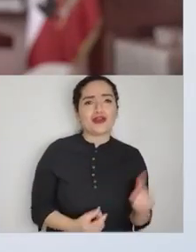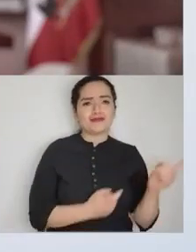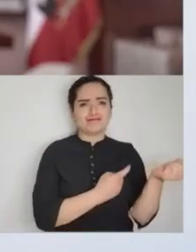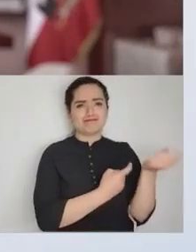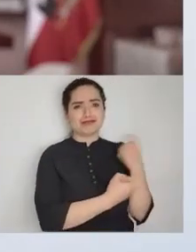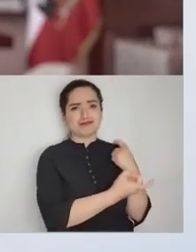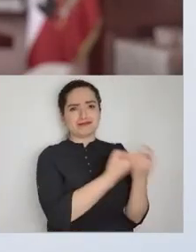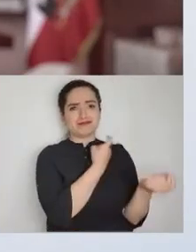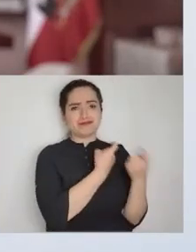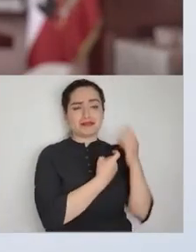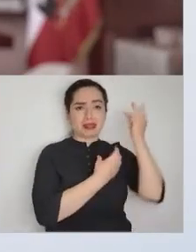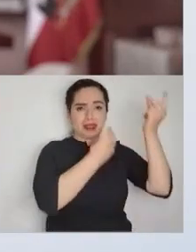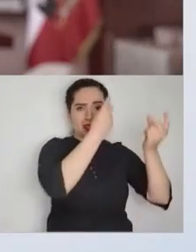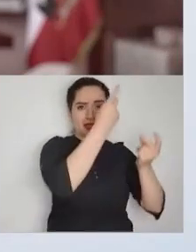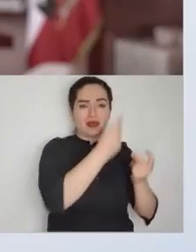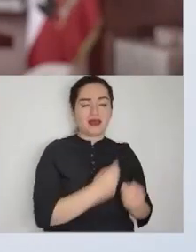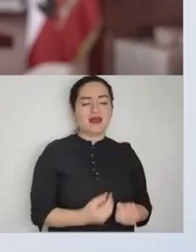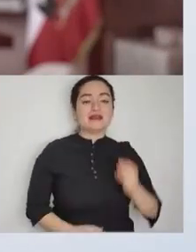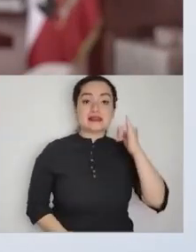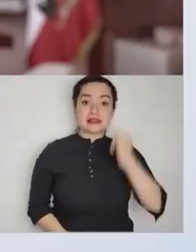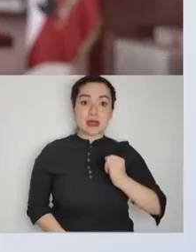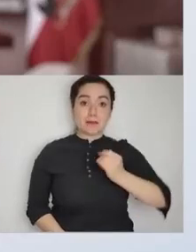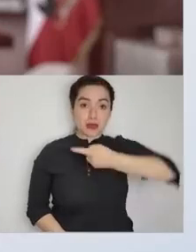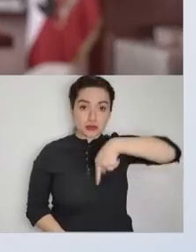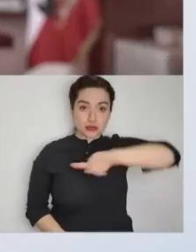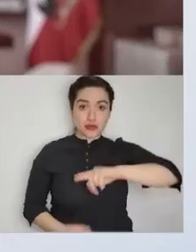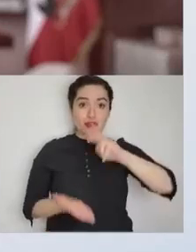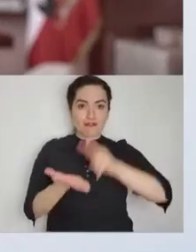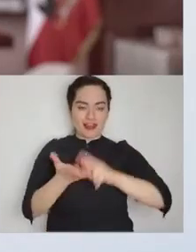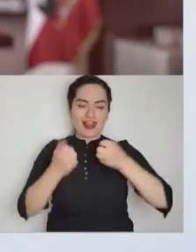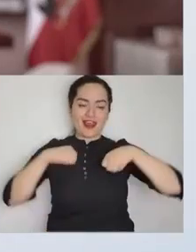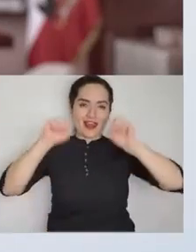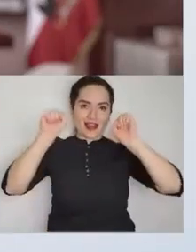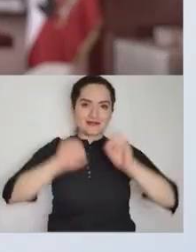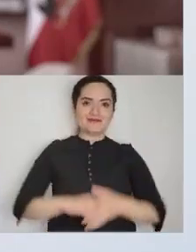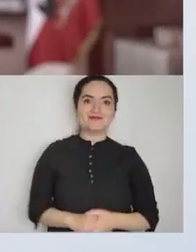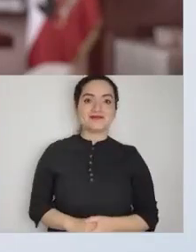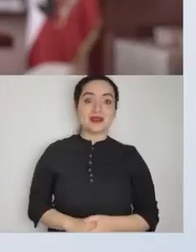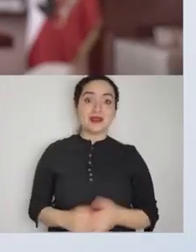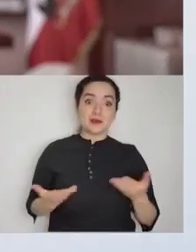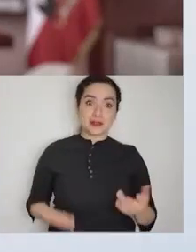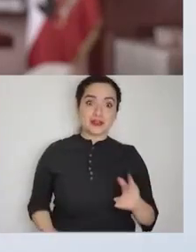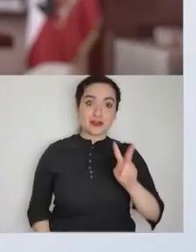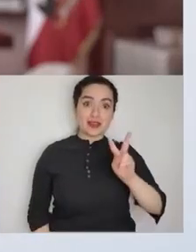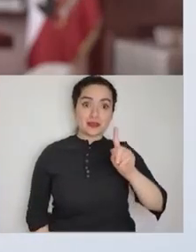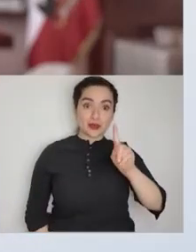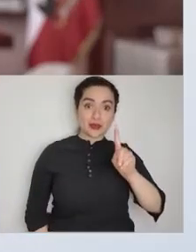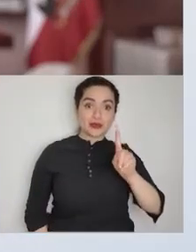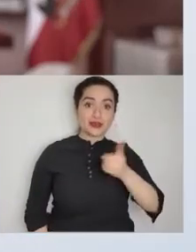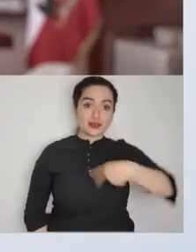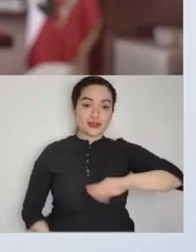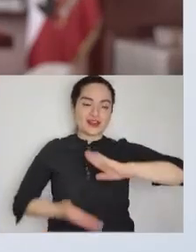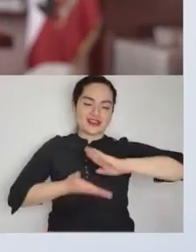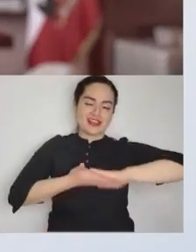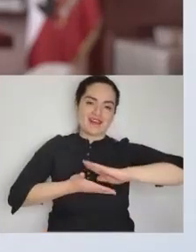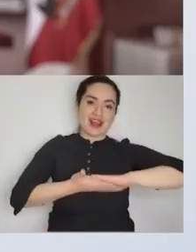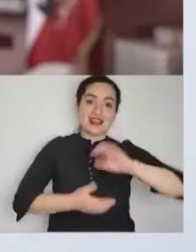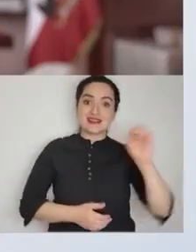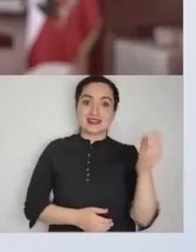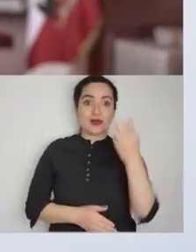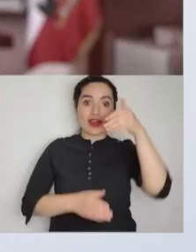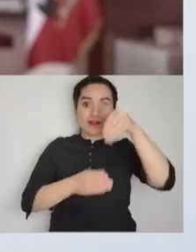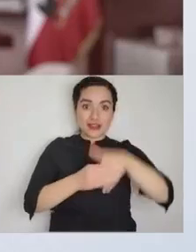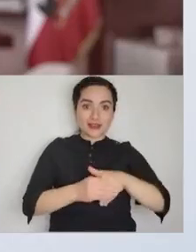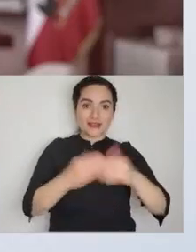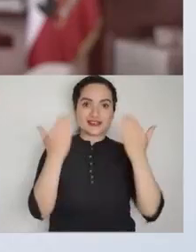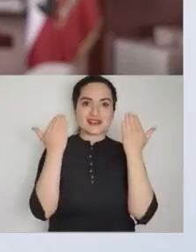pero siempre hemos salido triunfantes con la verdad. Por eso, este 21 vamos a celebrar pasando a segunda